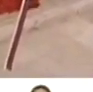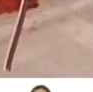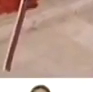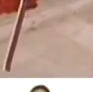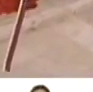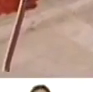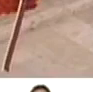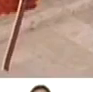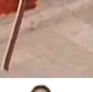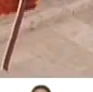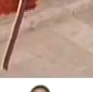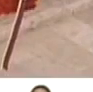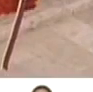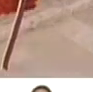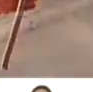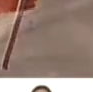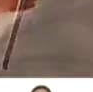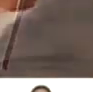en un proyecto